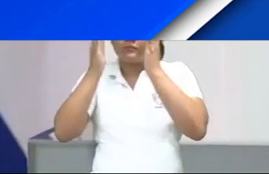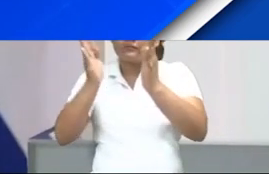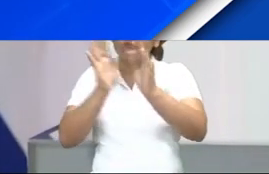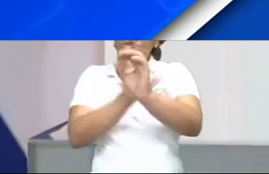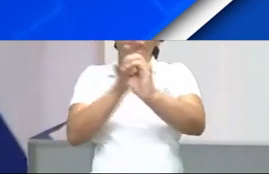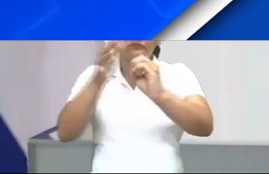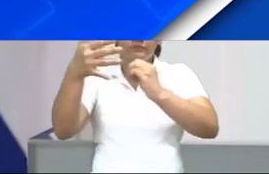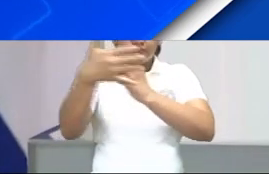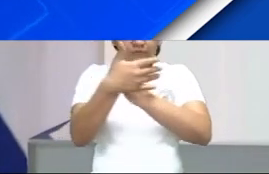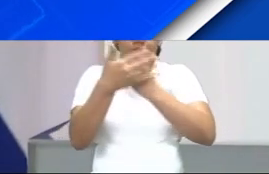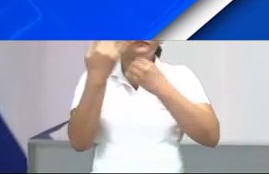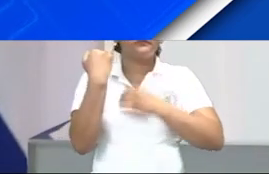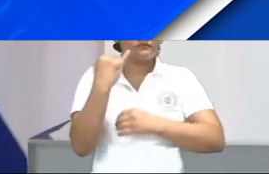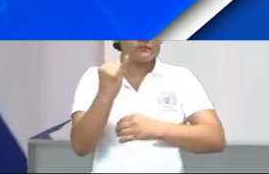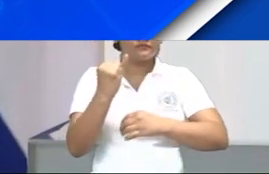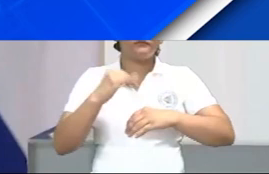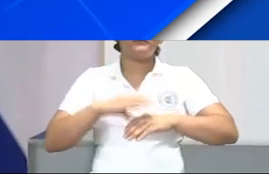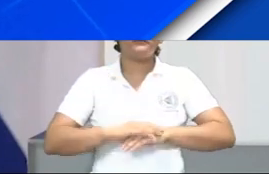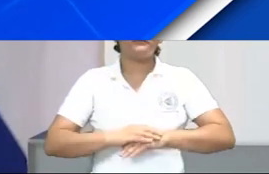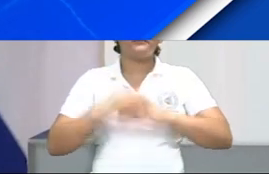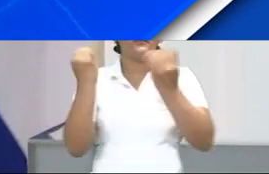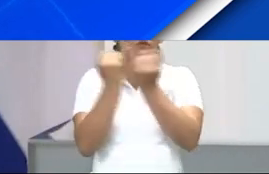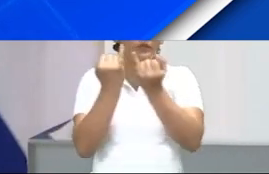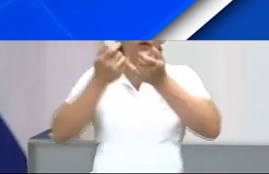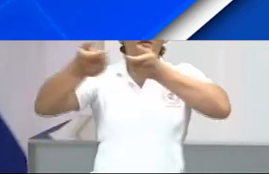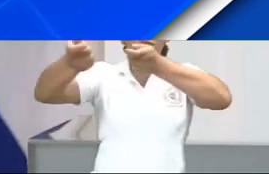la capacidad de gestionar recursos